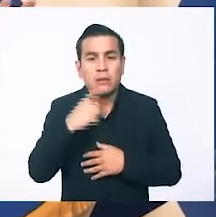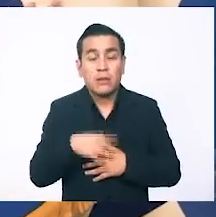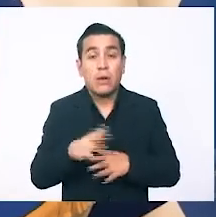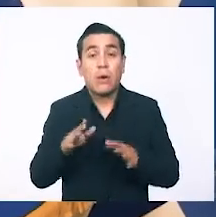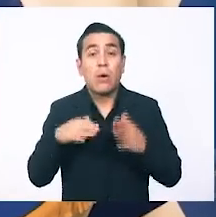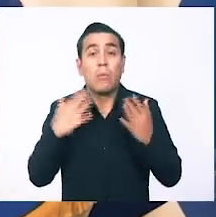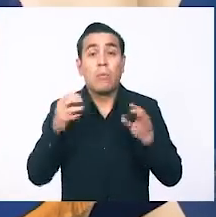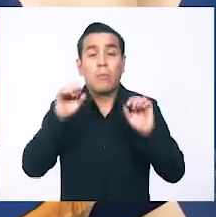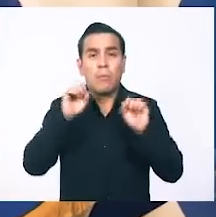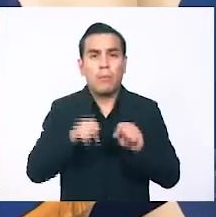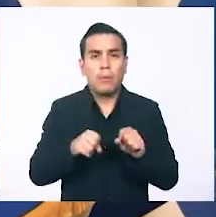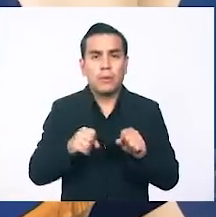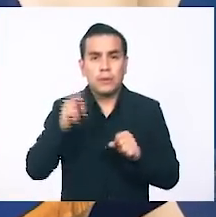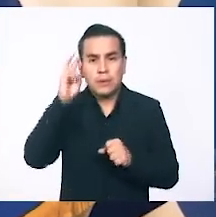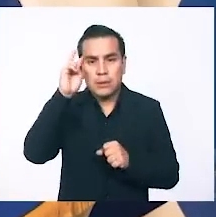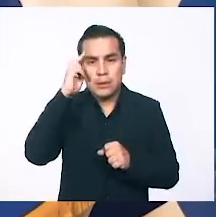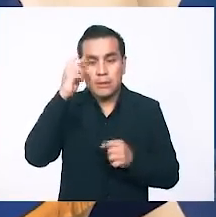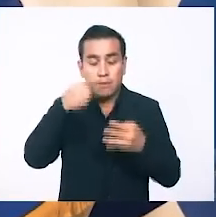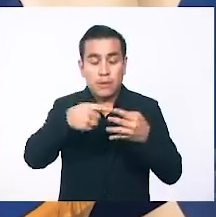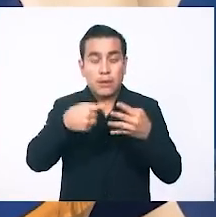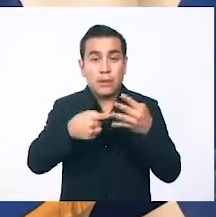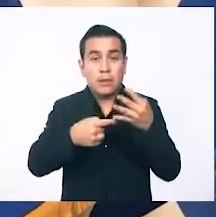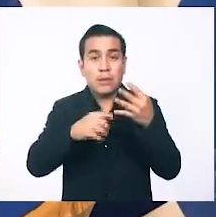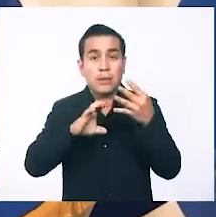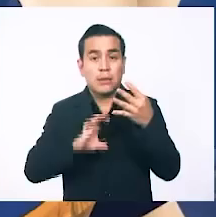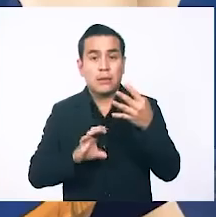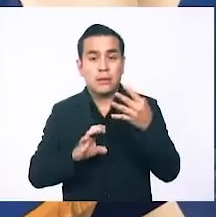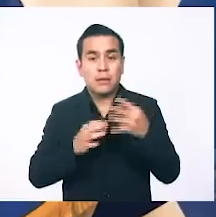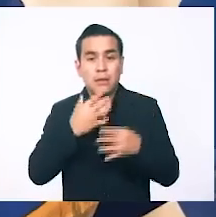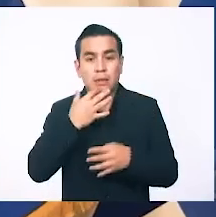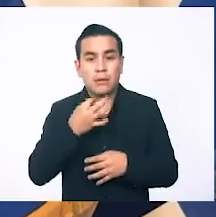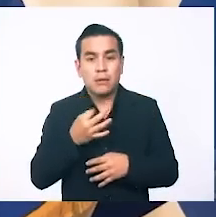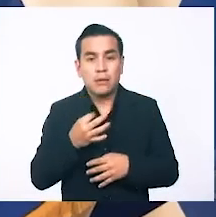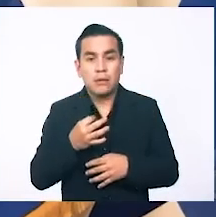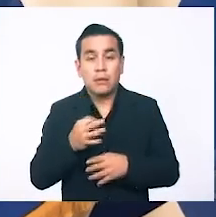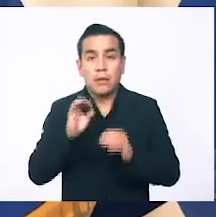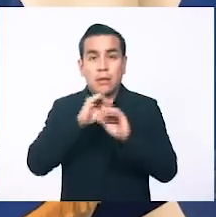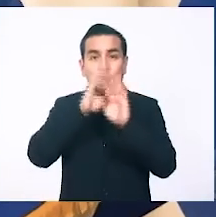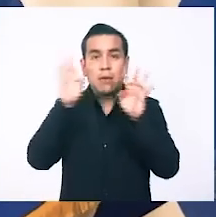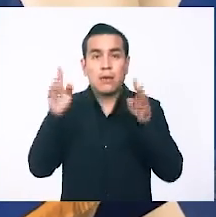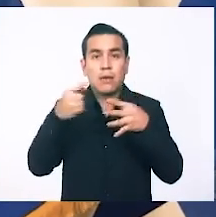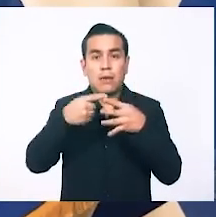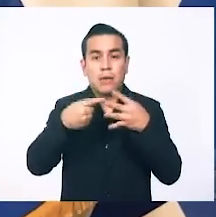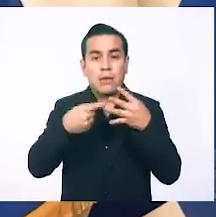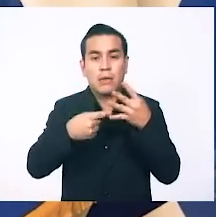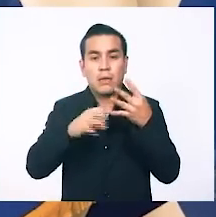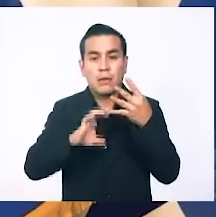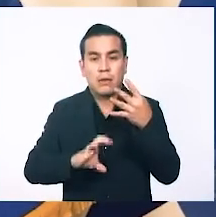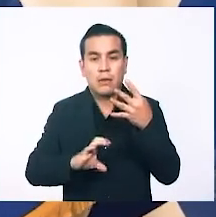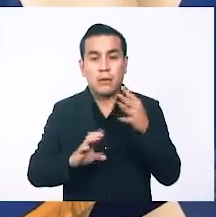¿Cómo pueden condenar algo que es lo que dice la... porque cumplimos la Constitución?